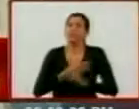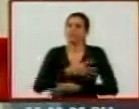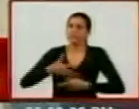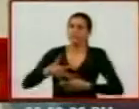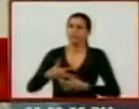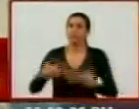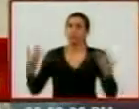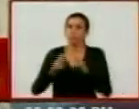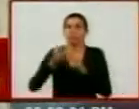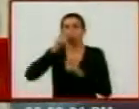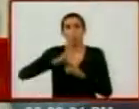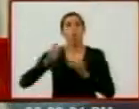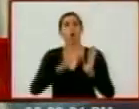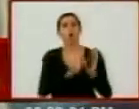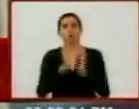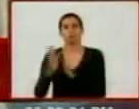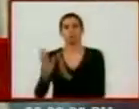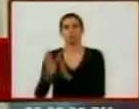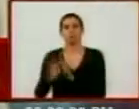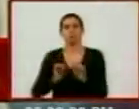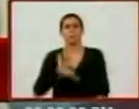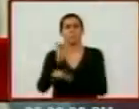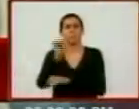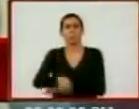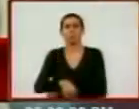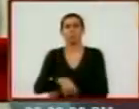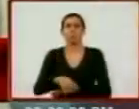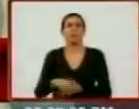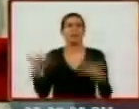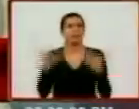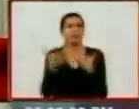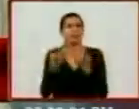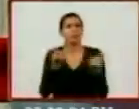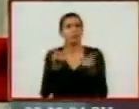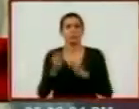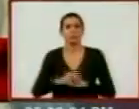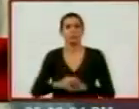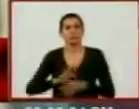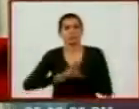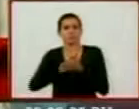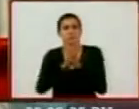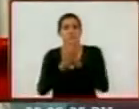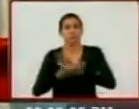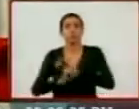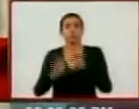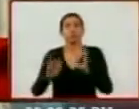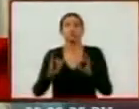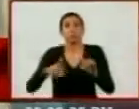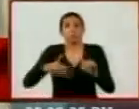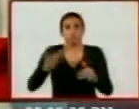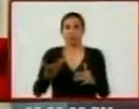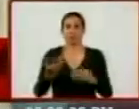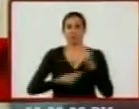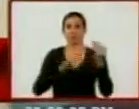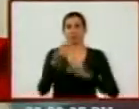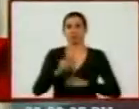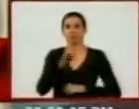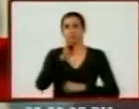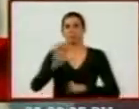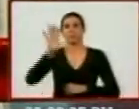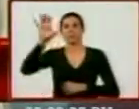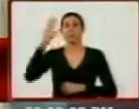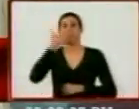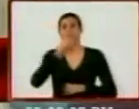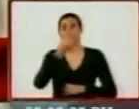conjunto con el pueblo organizado de derrotar la guerra económica para poder efectivamente construir una patria